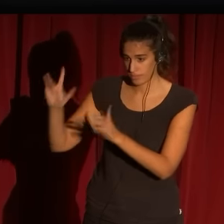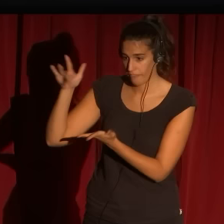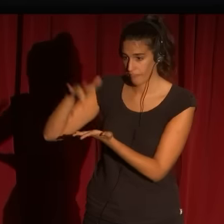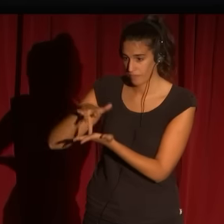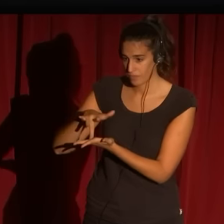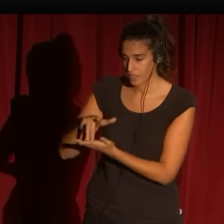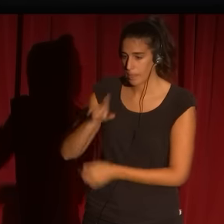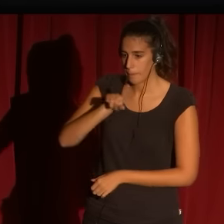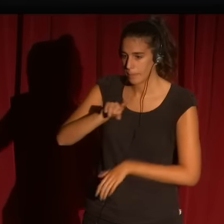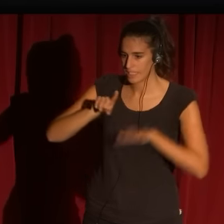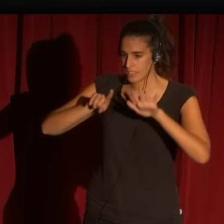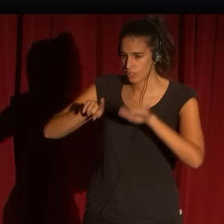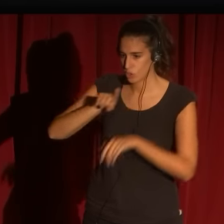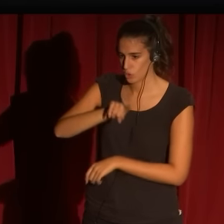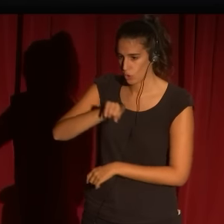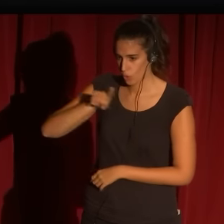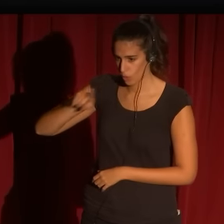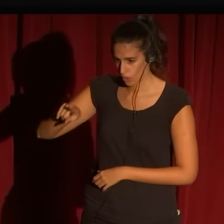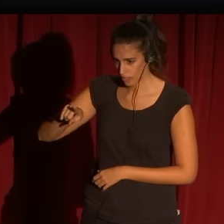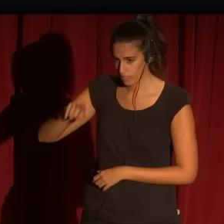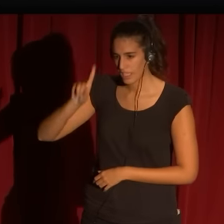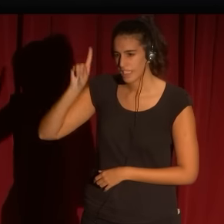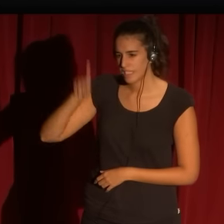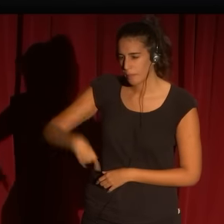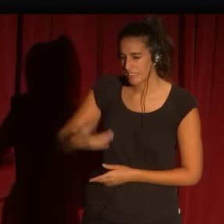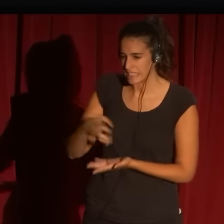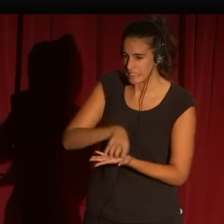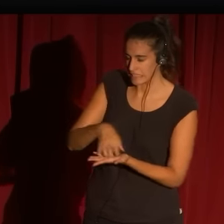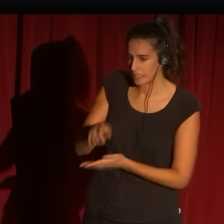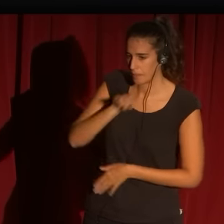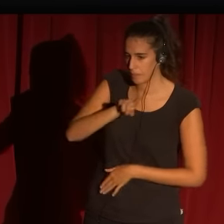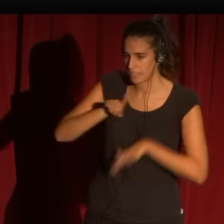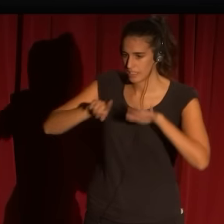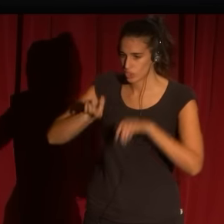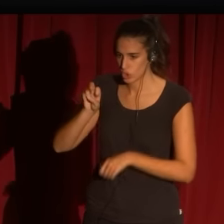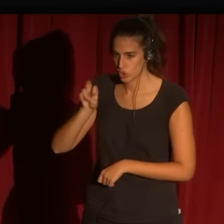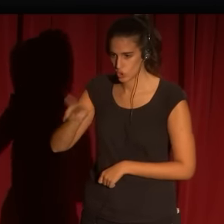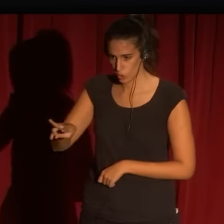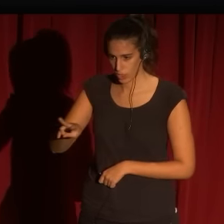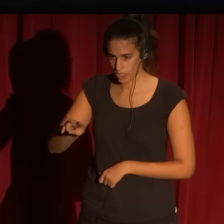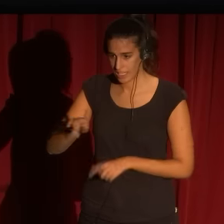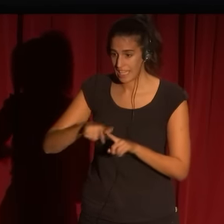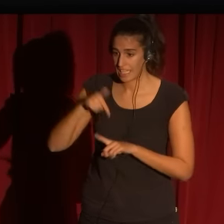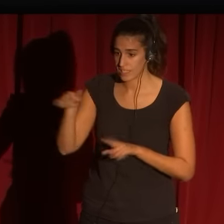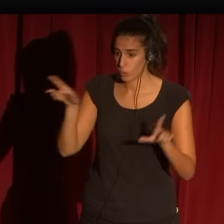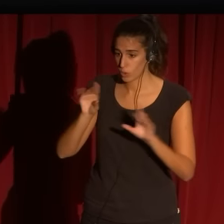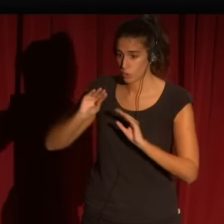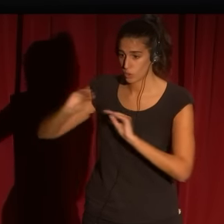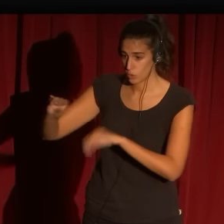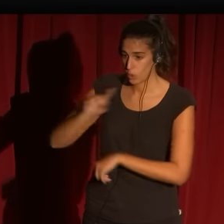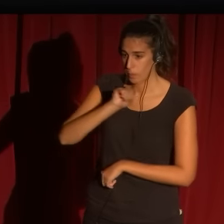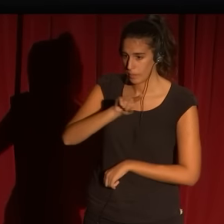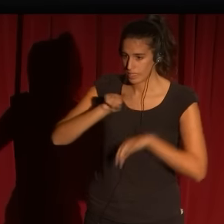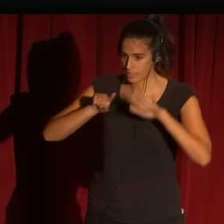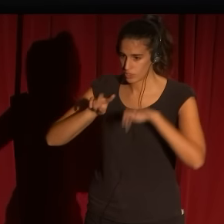1600 hay unos pocos fechados también en 1612 y el siguiente ya no está fechado hasta 1621 y es el último que